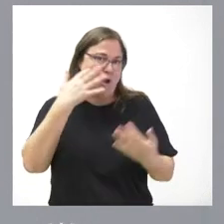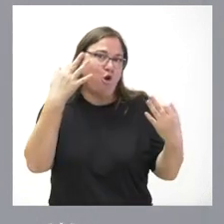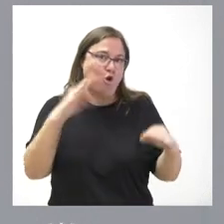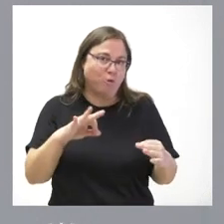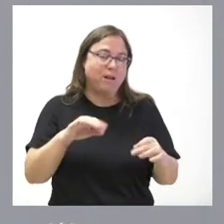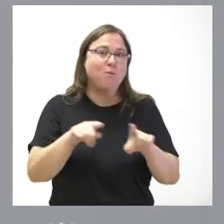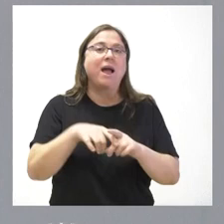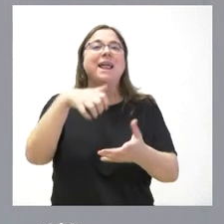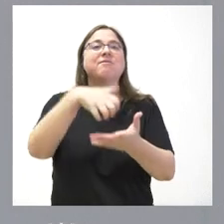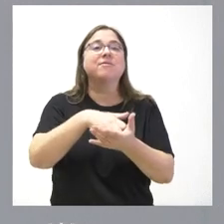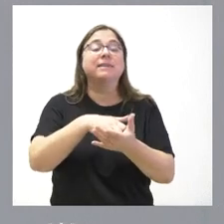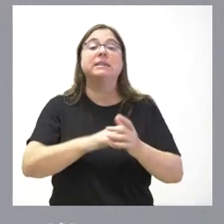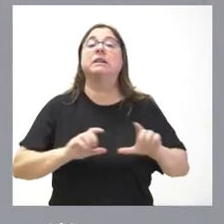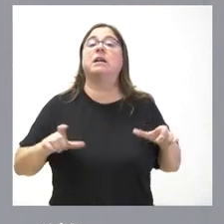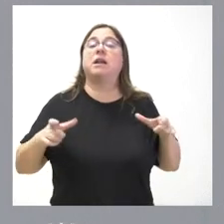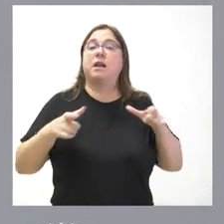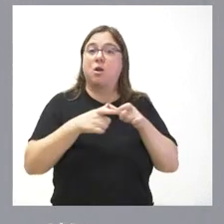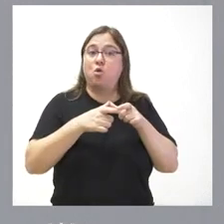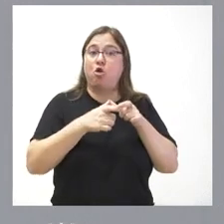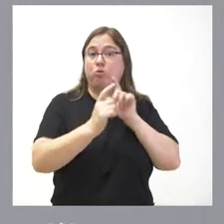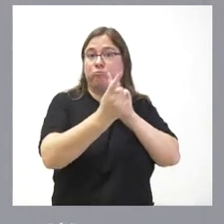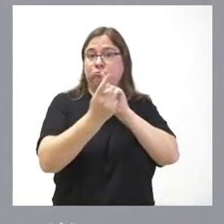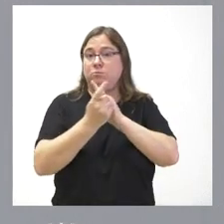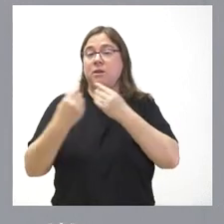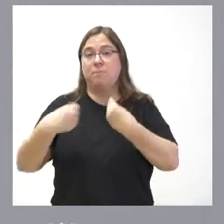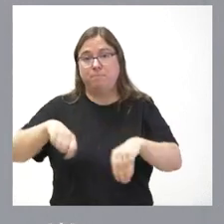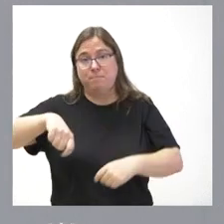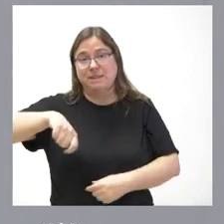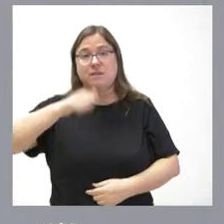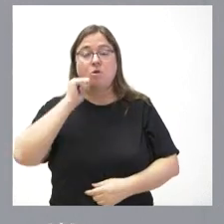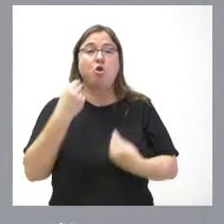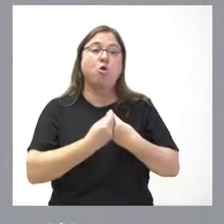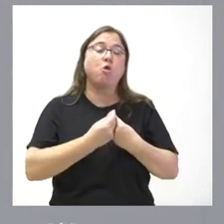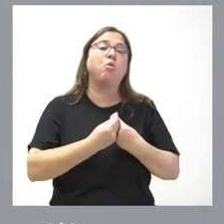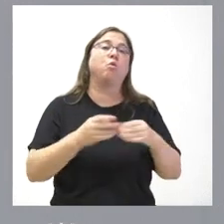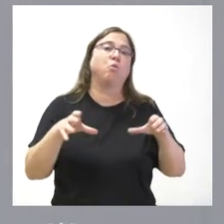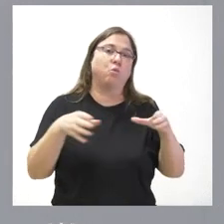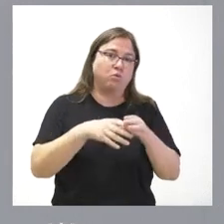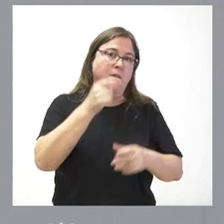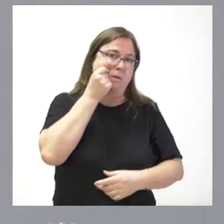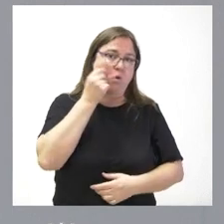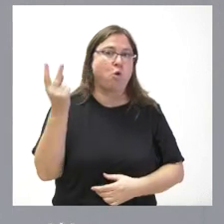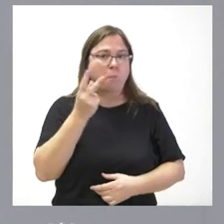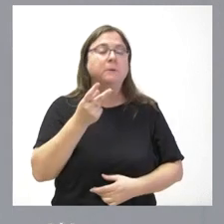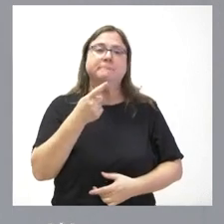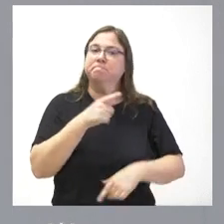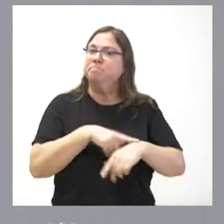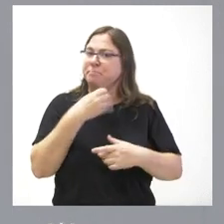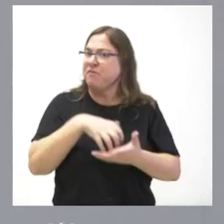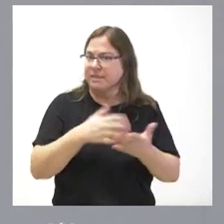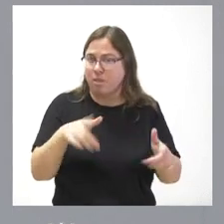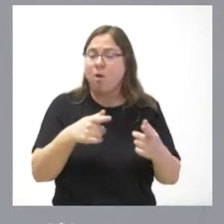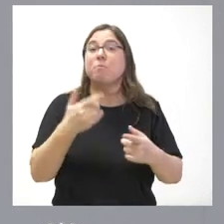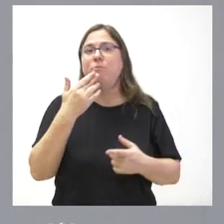todavía fecha la reunión convocada por el presidente del gobierno con el presidente de la junta sí que echamos en falta